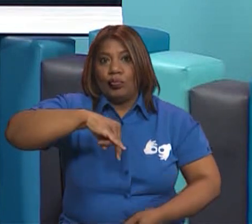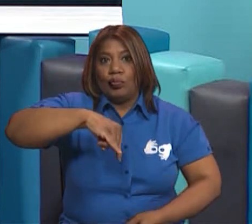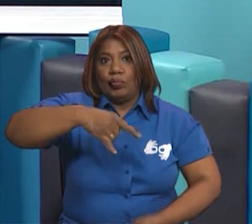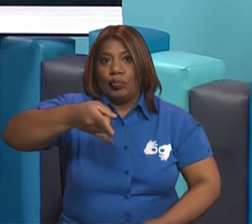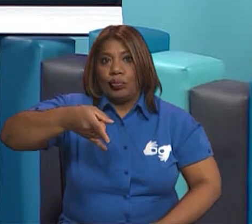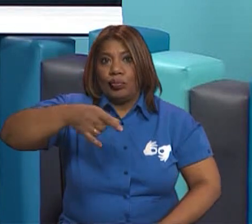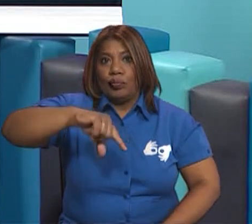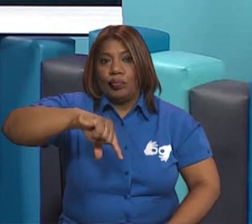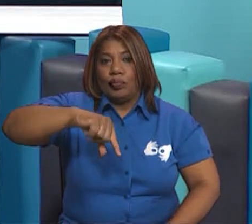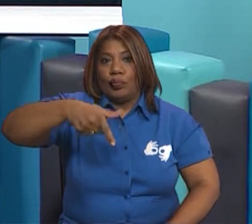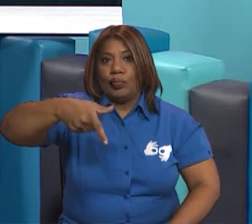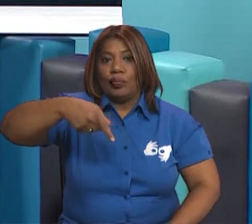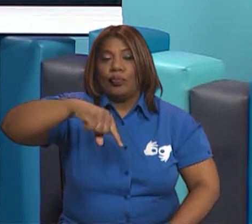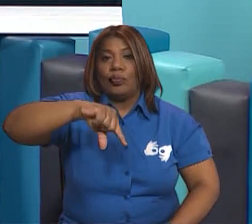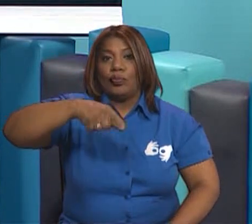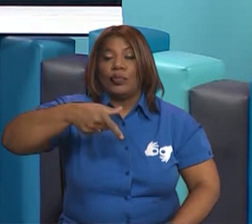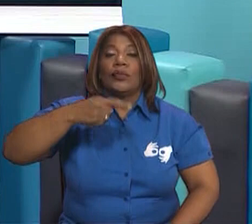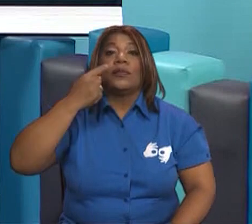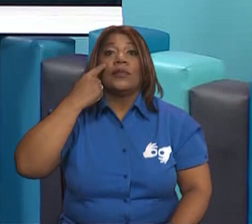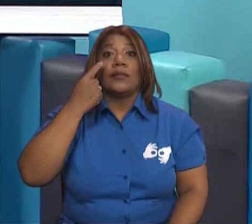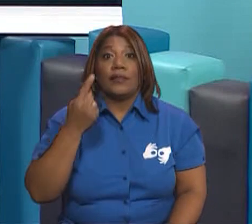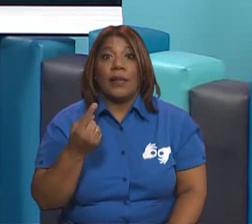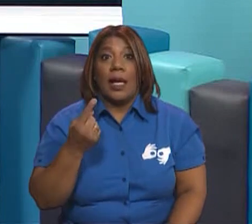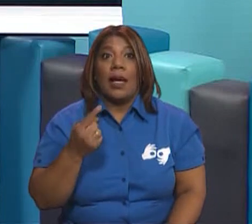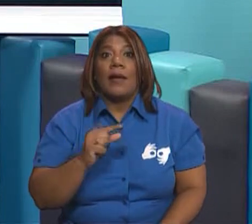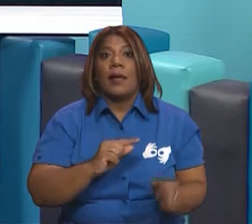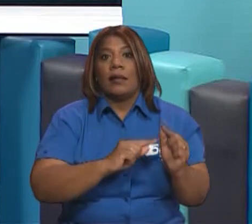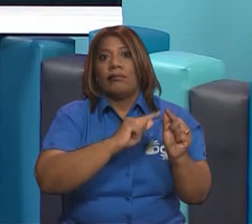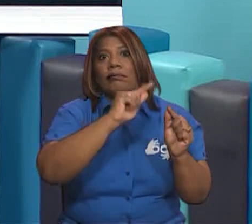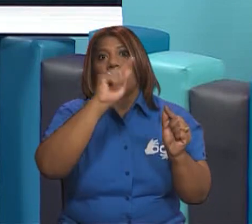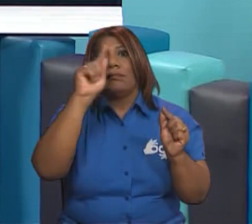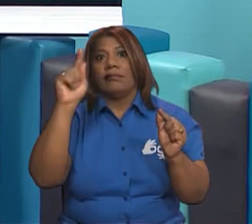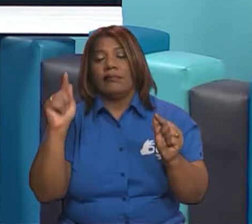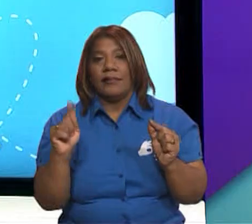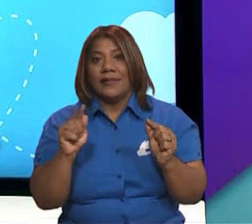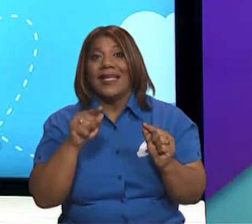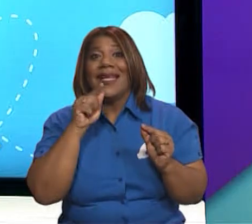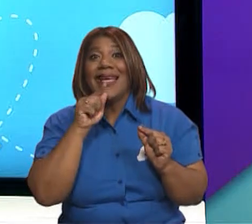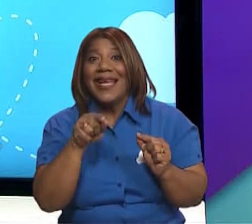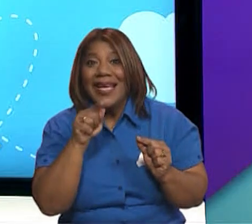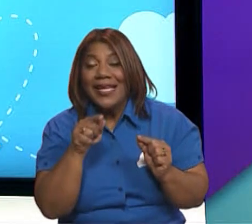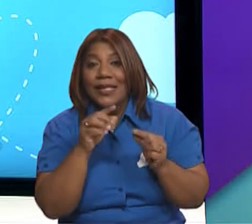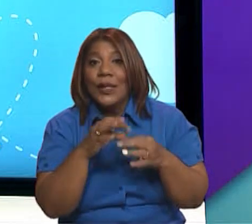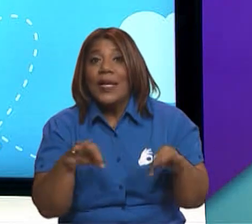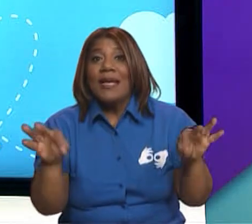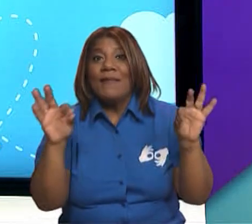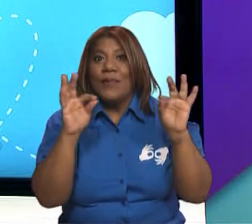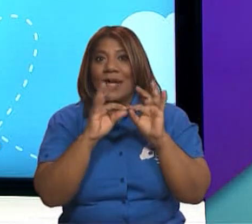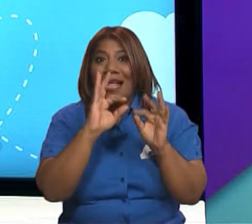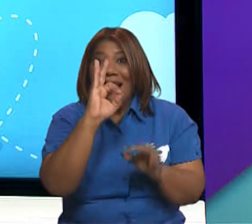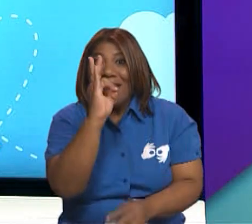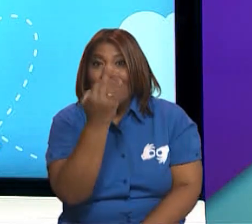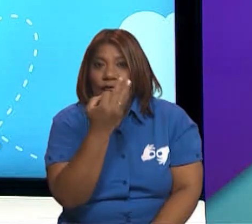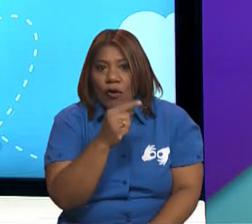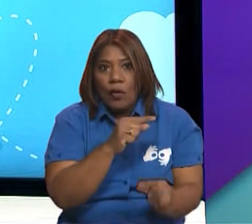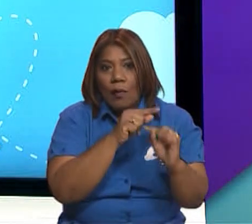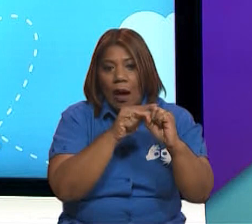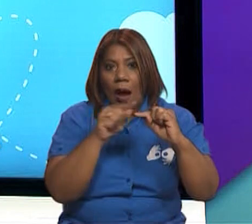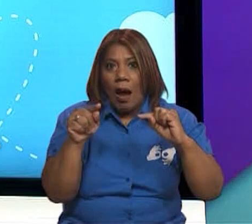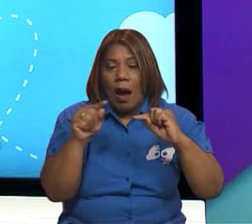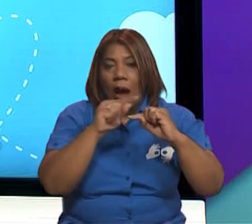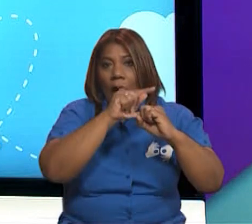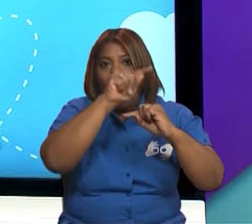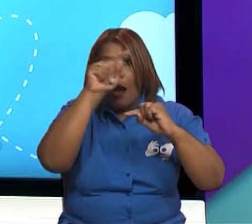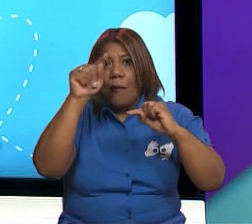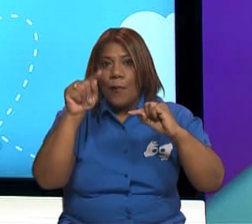herramienta o el instrumento que nos sirve para medir los ángulos. Y es muy importante tener en cuenta que la unidad